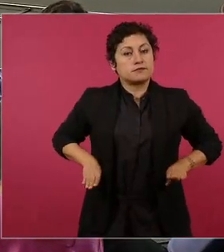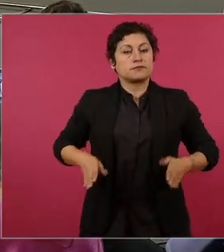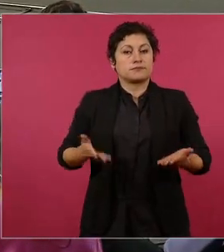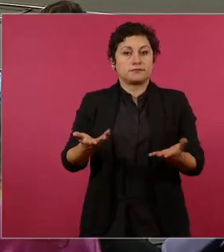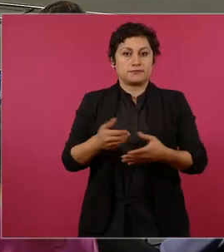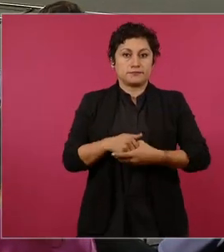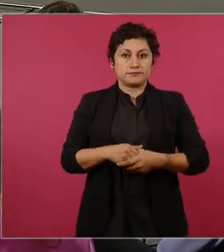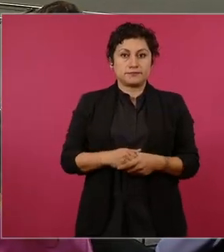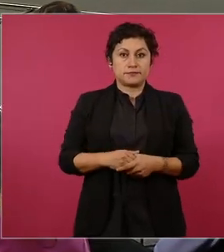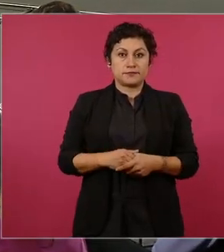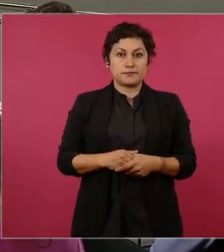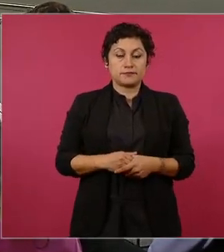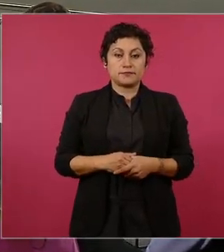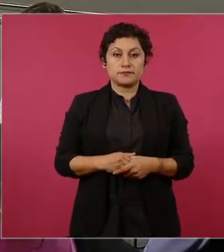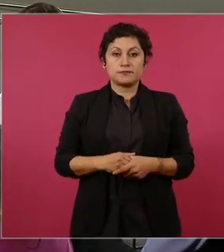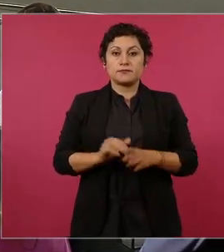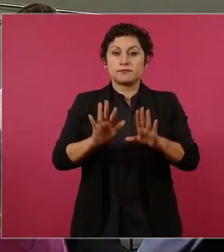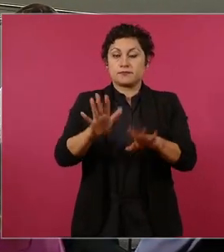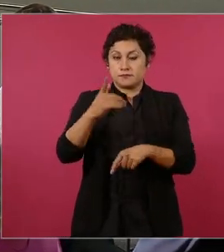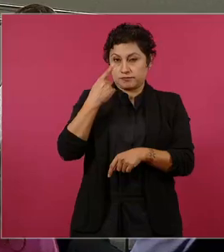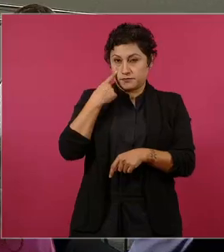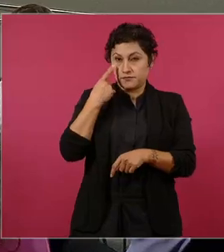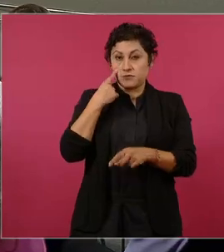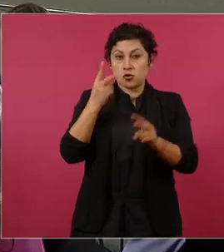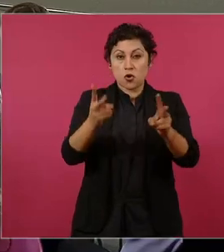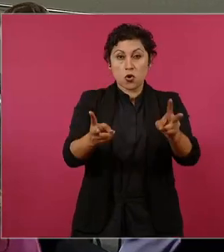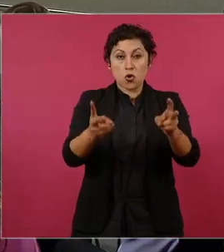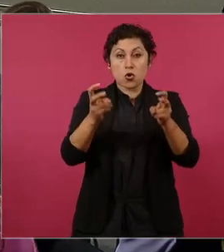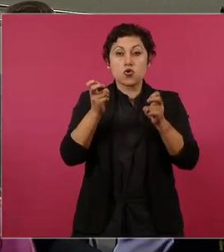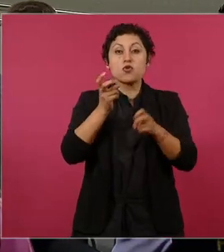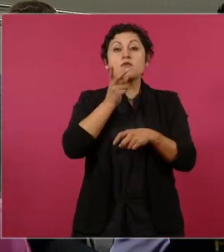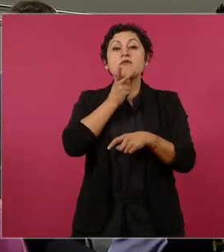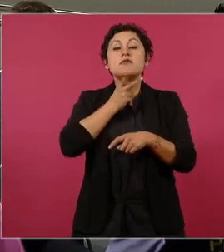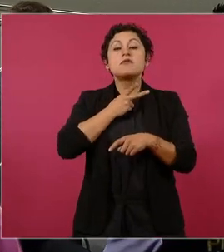Nada más por robo de hidrocarburos el ahorro,